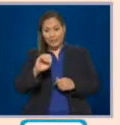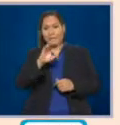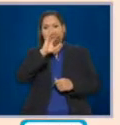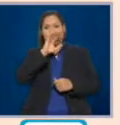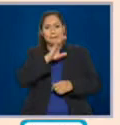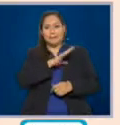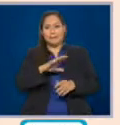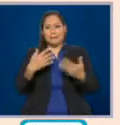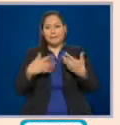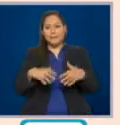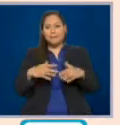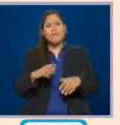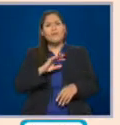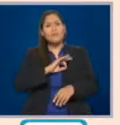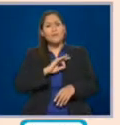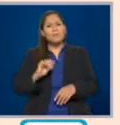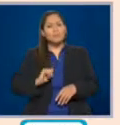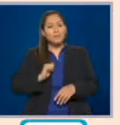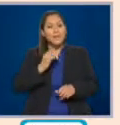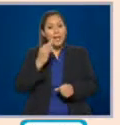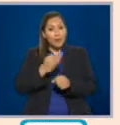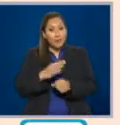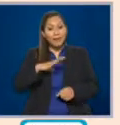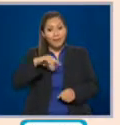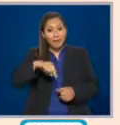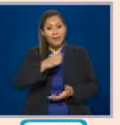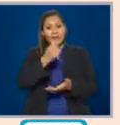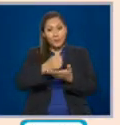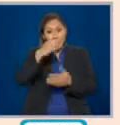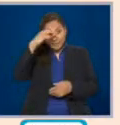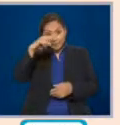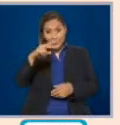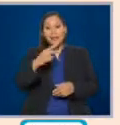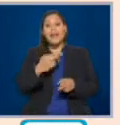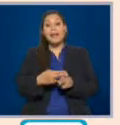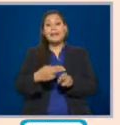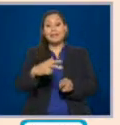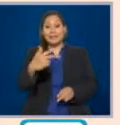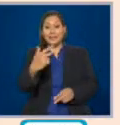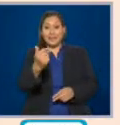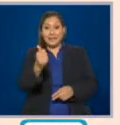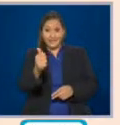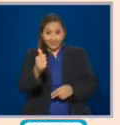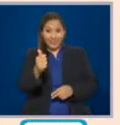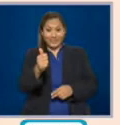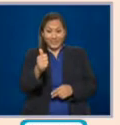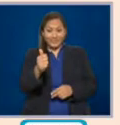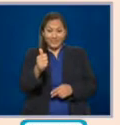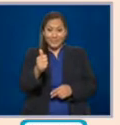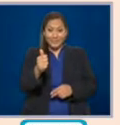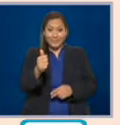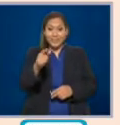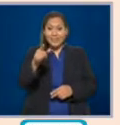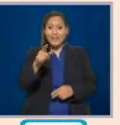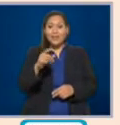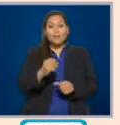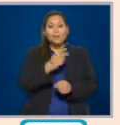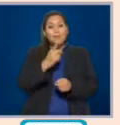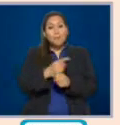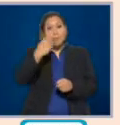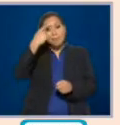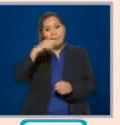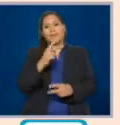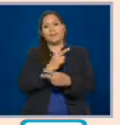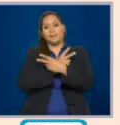si tenemos que aprovechar que está ahorita en la Ciudad de México, lo vamos a tener hasta el 13 de agosto, entonces es una perfecta oportunidad para el